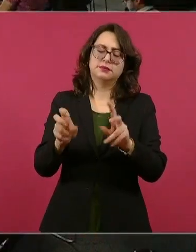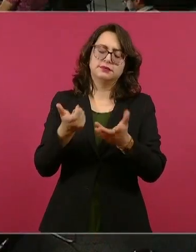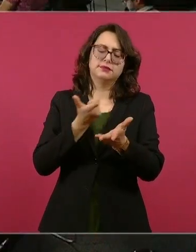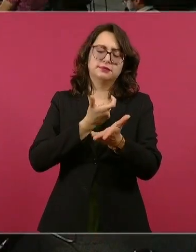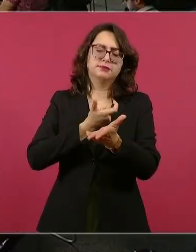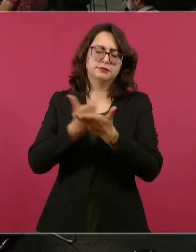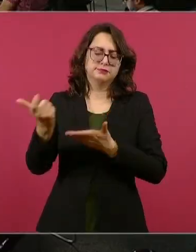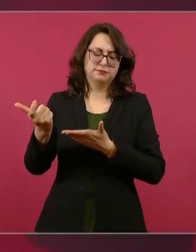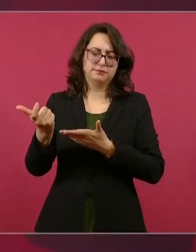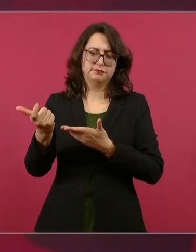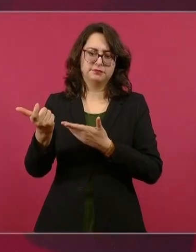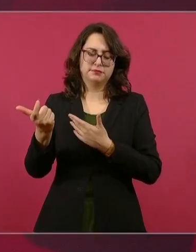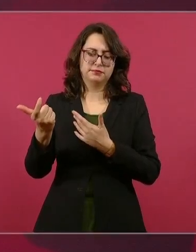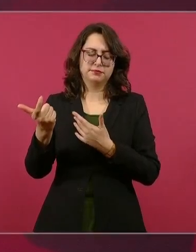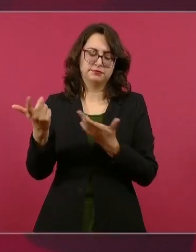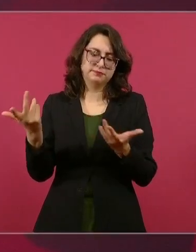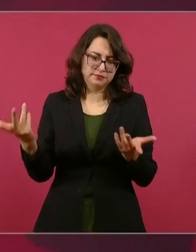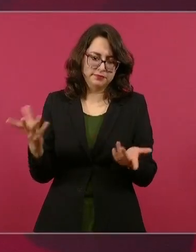Hemos destinado